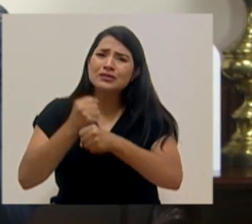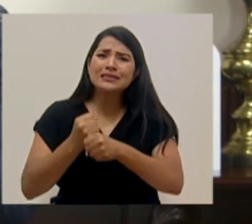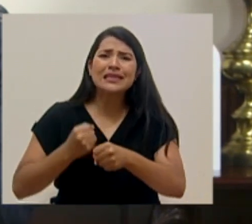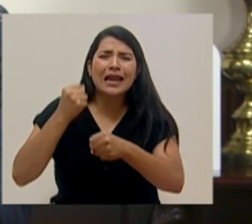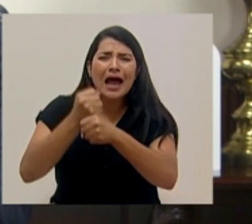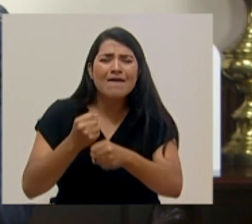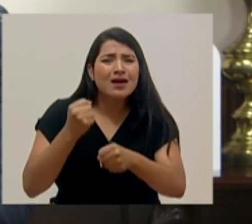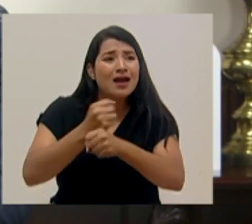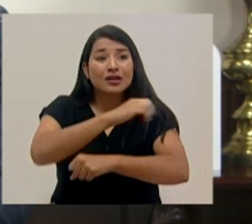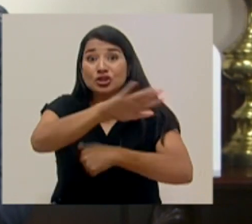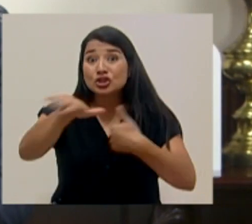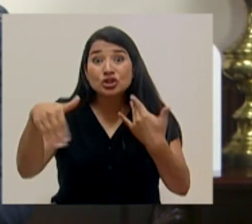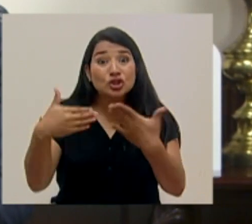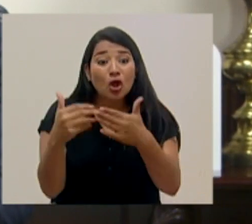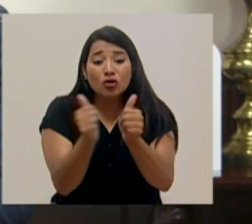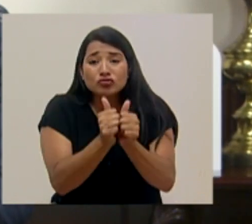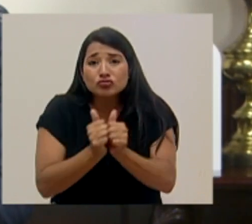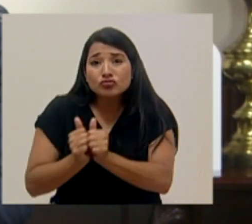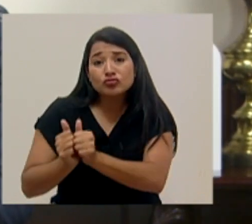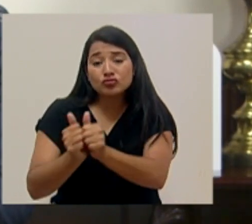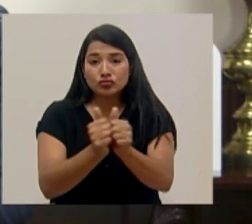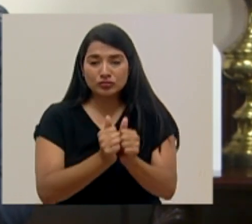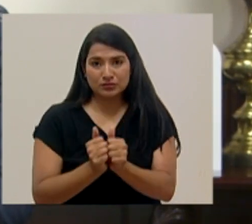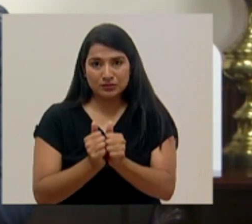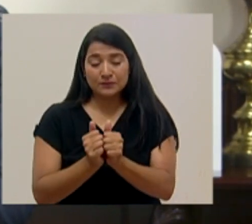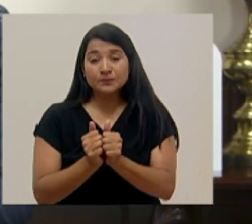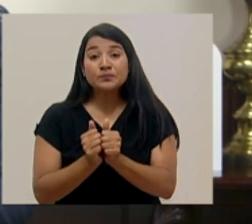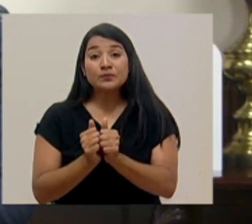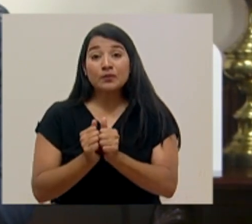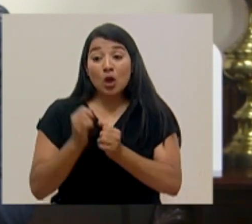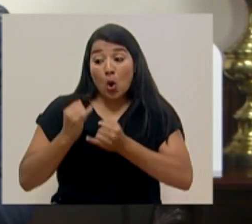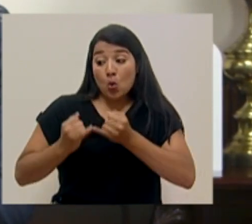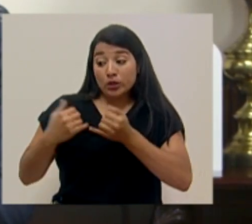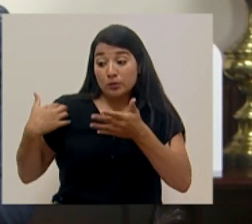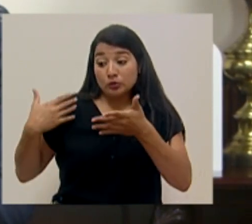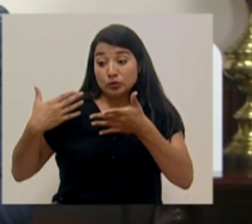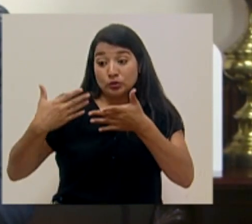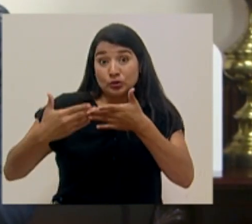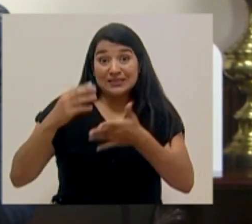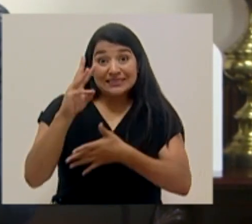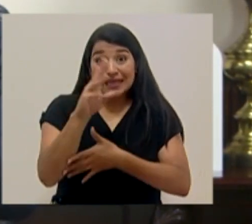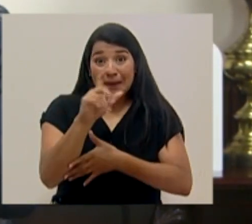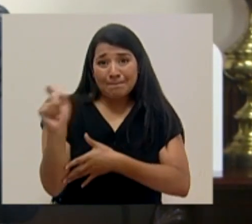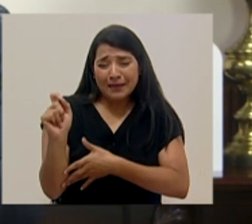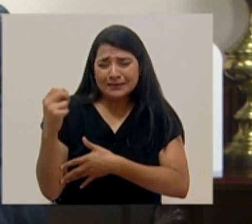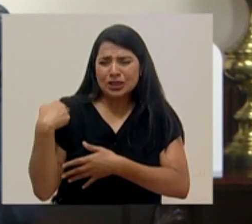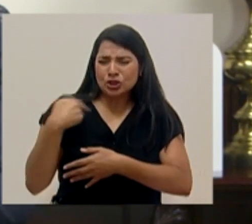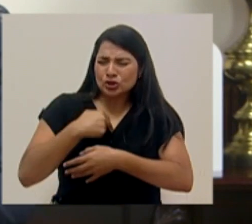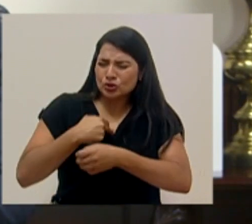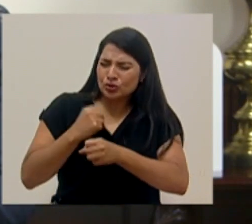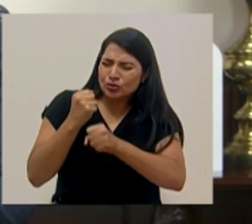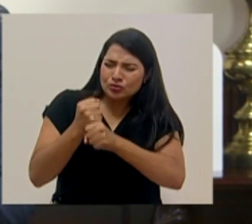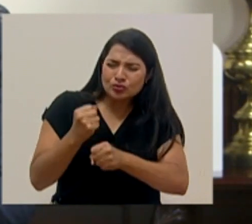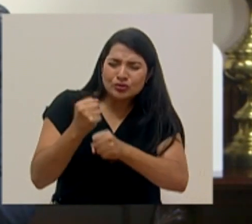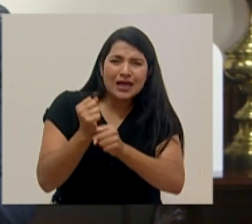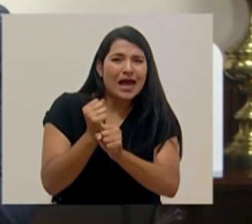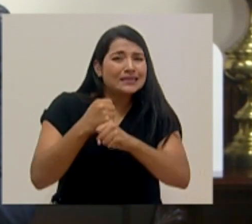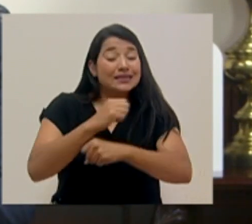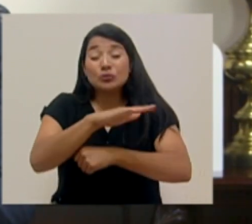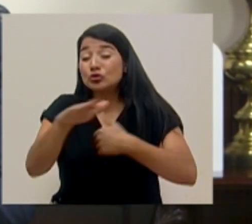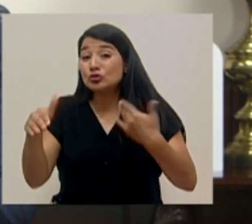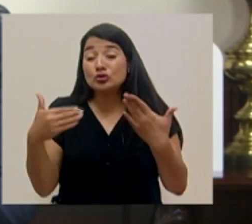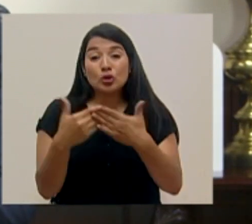y todos juntos. Durante los últimos 6 meses hemos hecho todo lo que está a